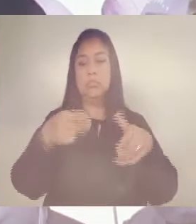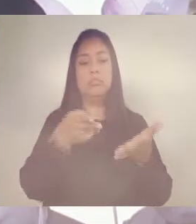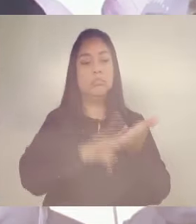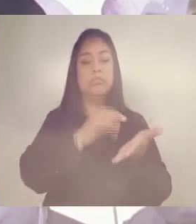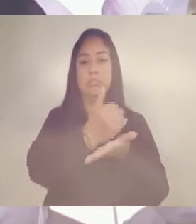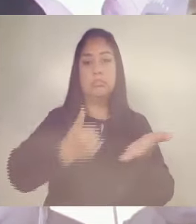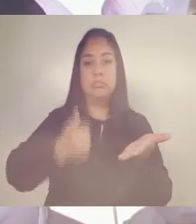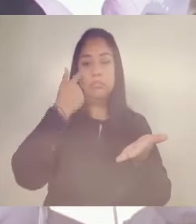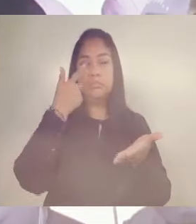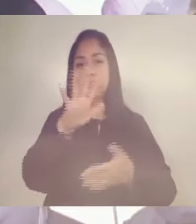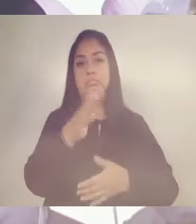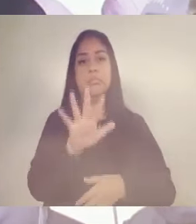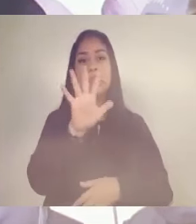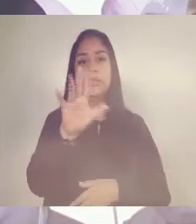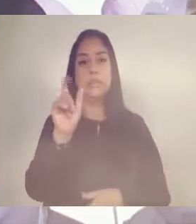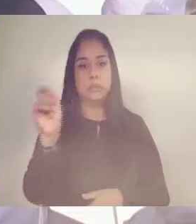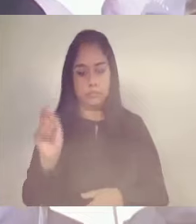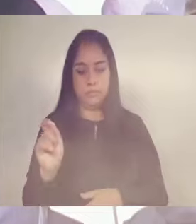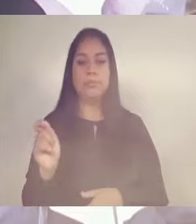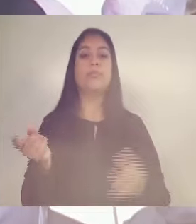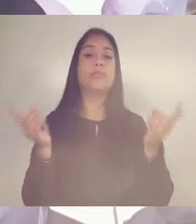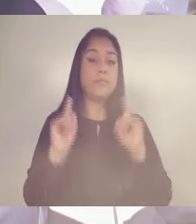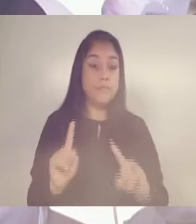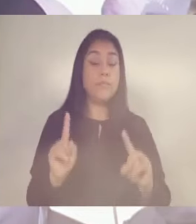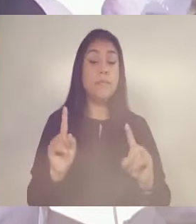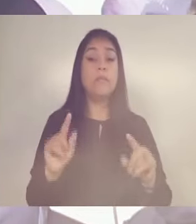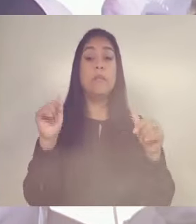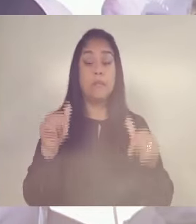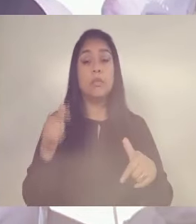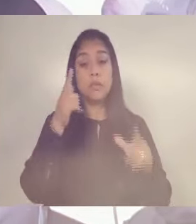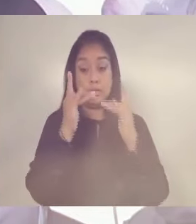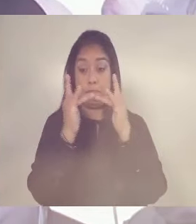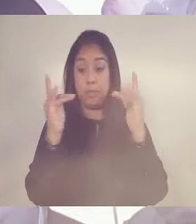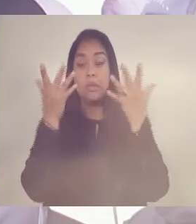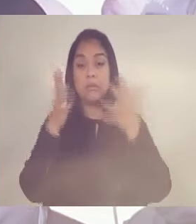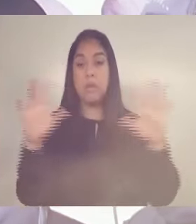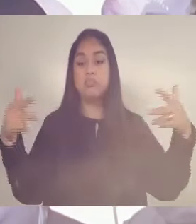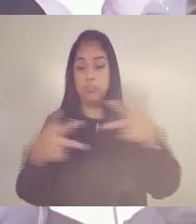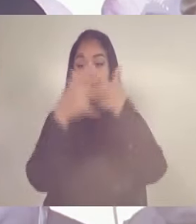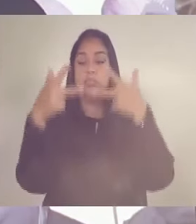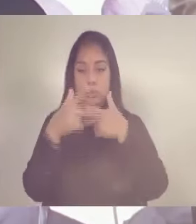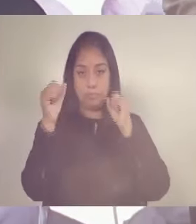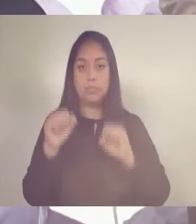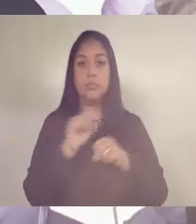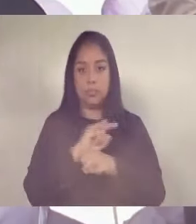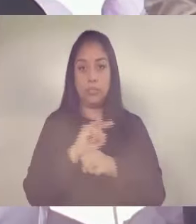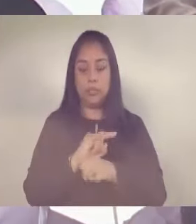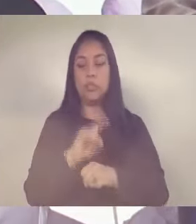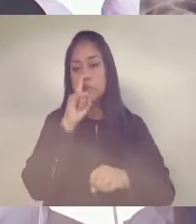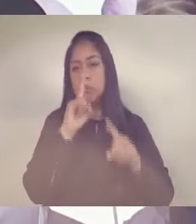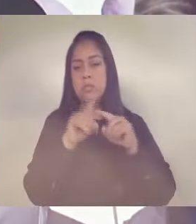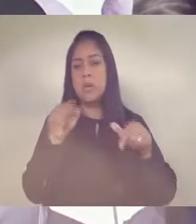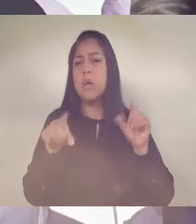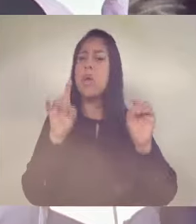que son aproximadamente 5 meses, pero durante el cual el puente ya está abierto. El asunto no está exento de